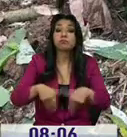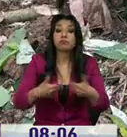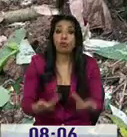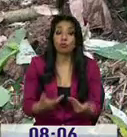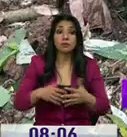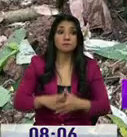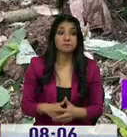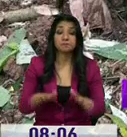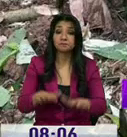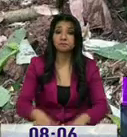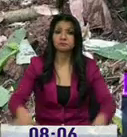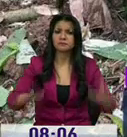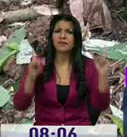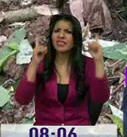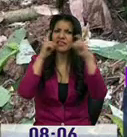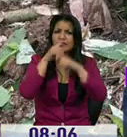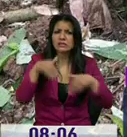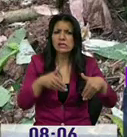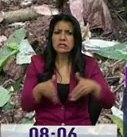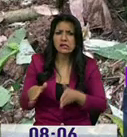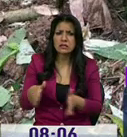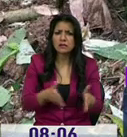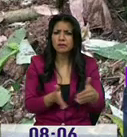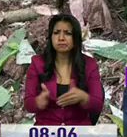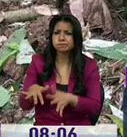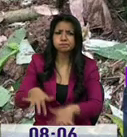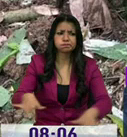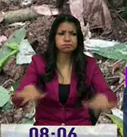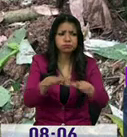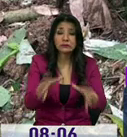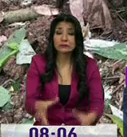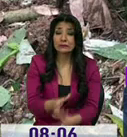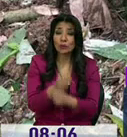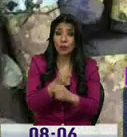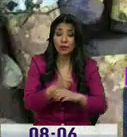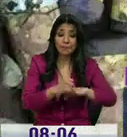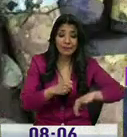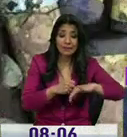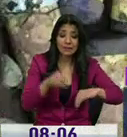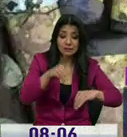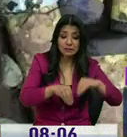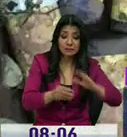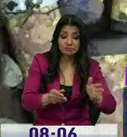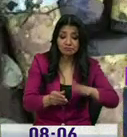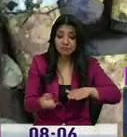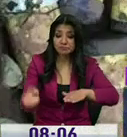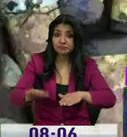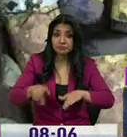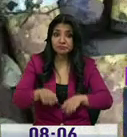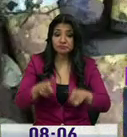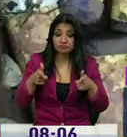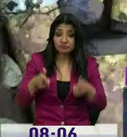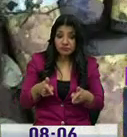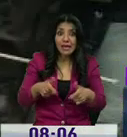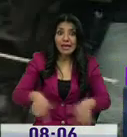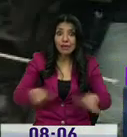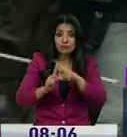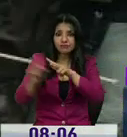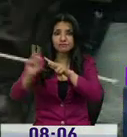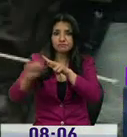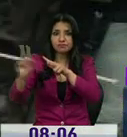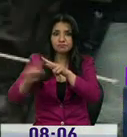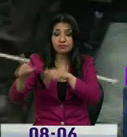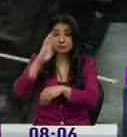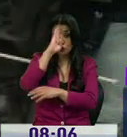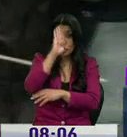tratarse de una zona de difícil acceso y sobre todo que tenía seguridad con minas sembradas, los custodios de las caletas lograron escapar mientras